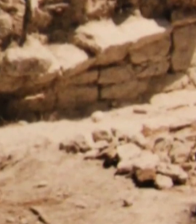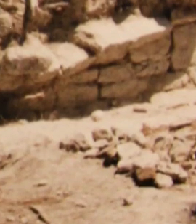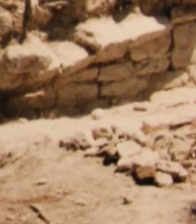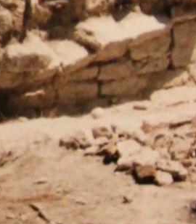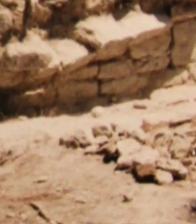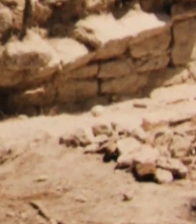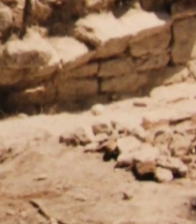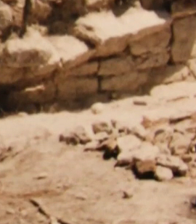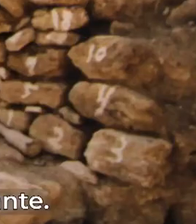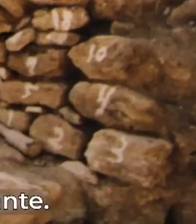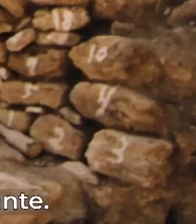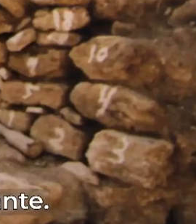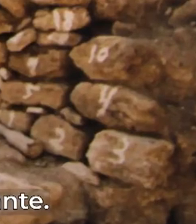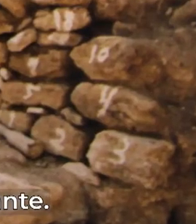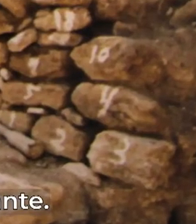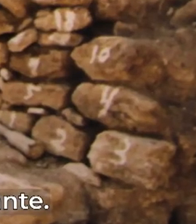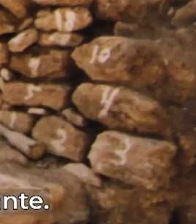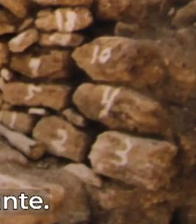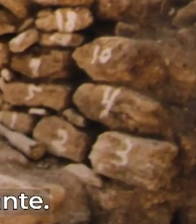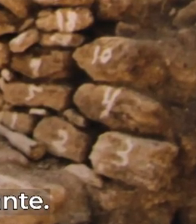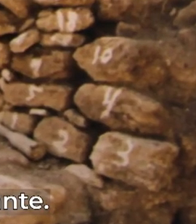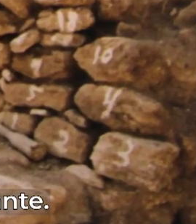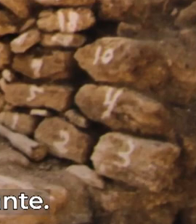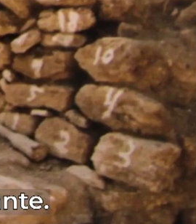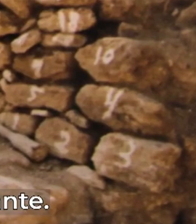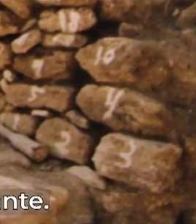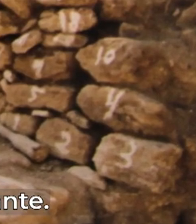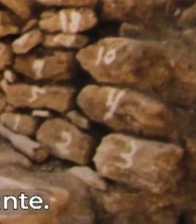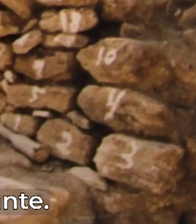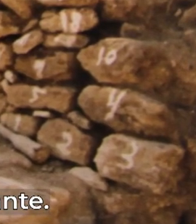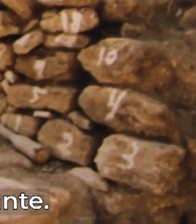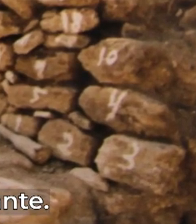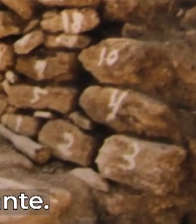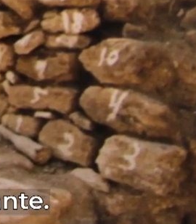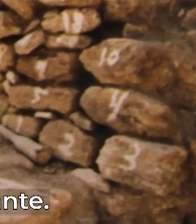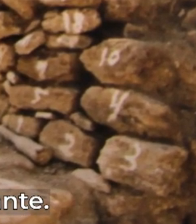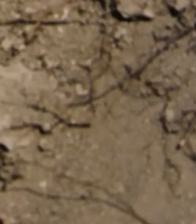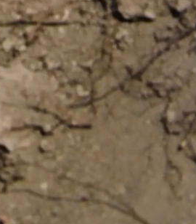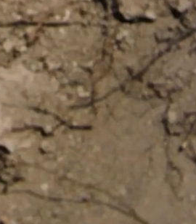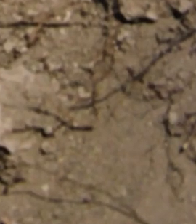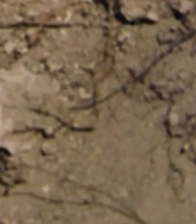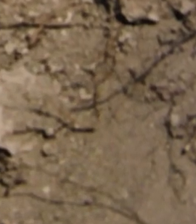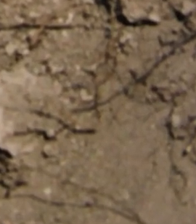estructuras monumentales, tendientes a abrir la zona al público visitante.